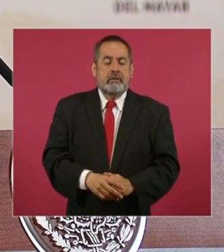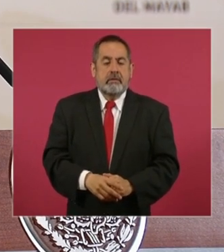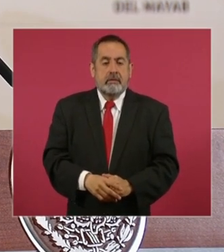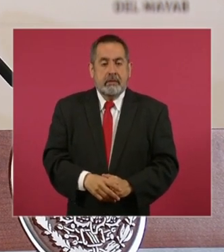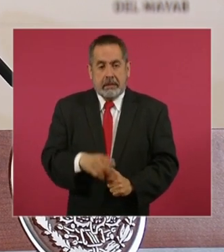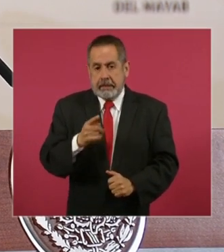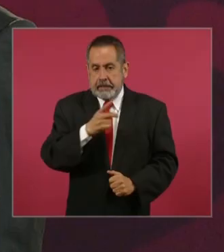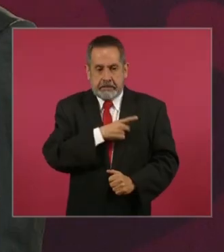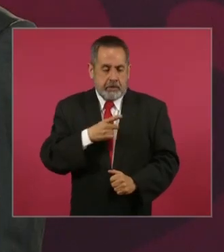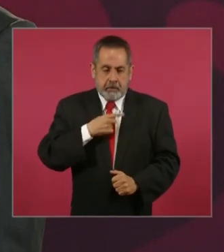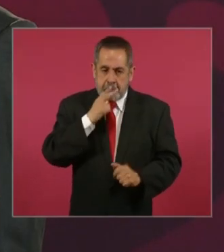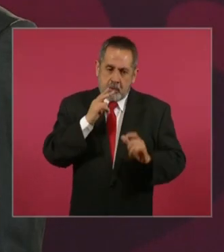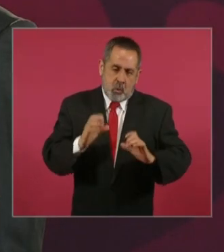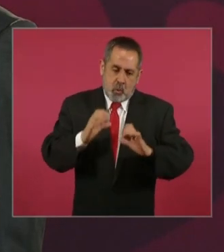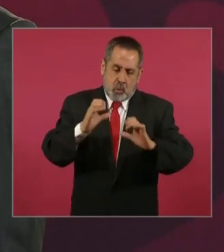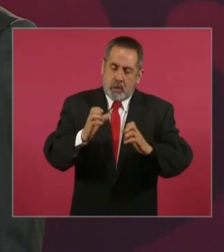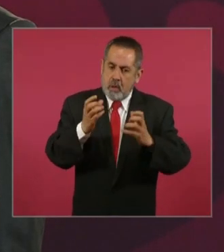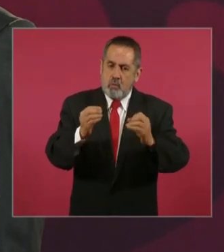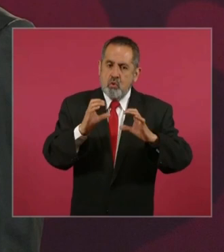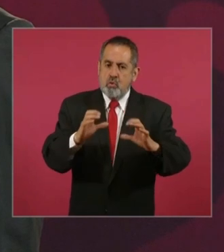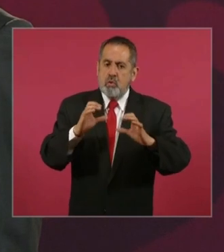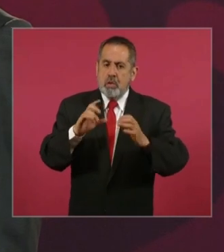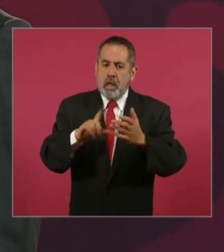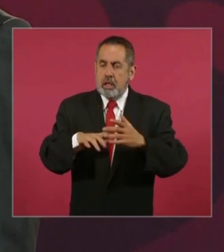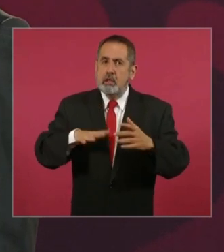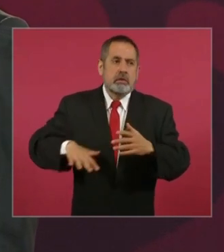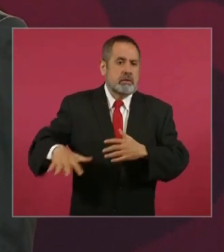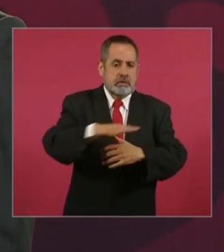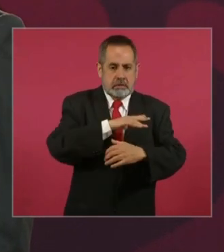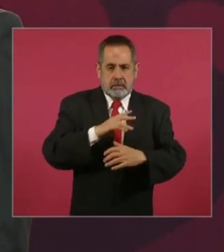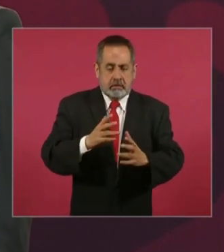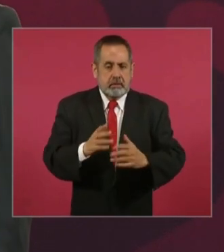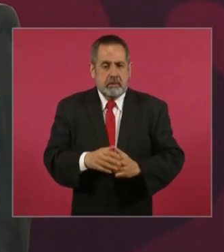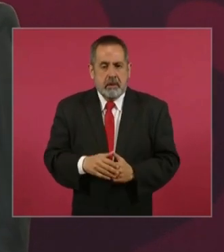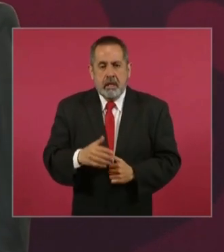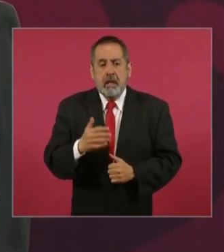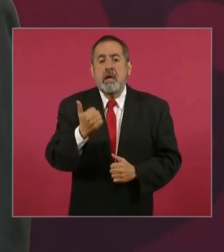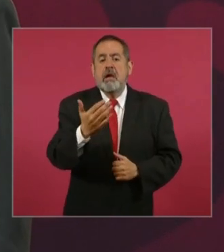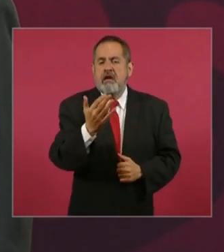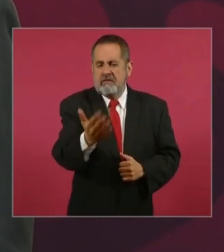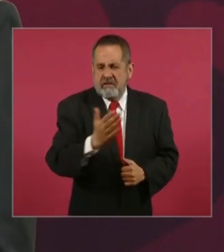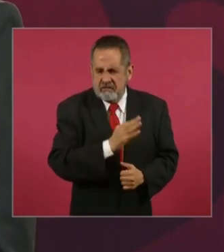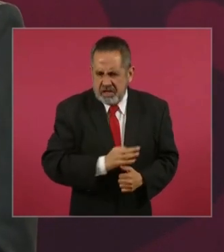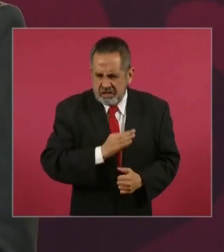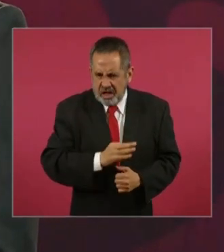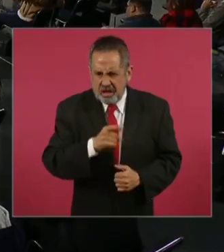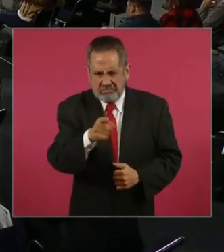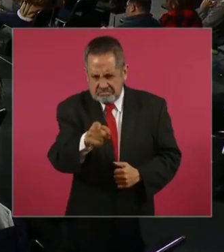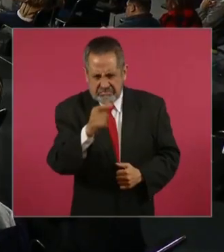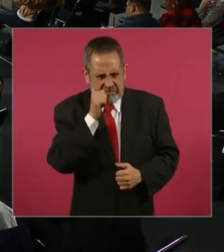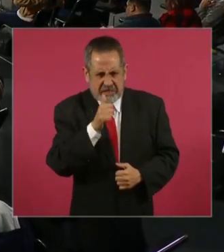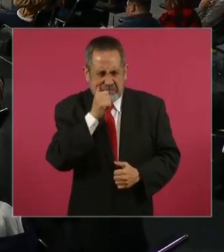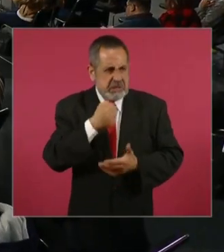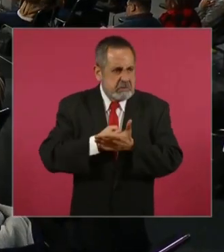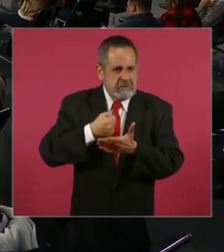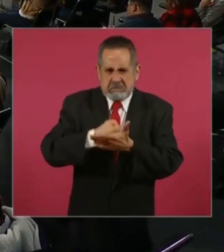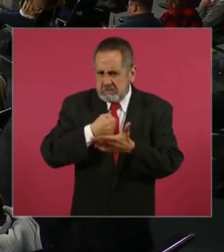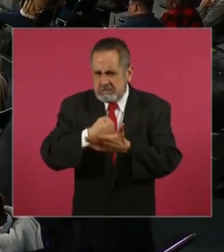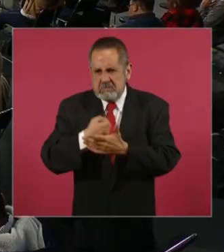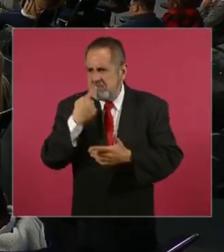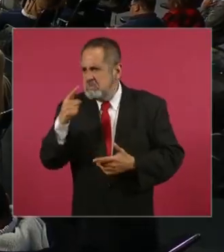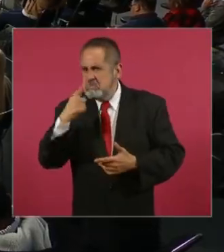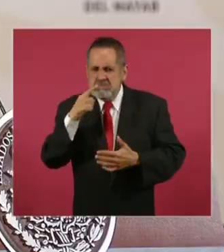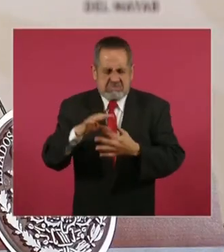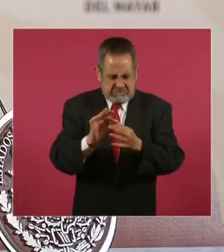Entonces sí hay que cuidar mucho la naturaleza. Y felicitarte por lo que haces. Y